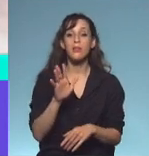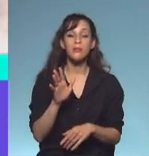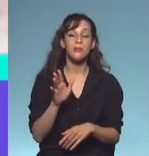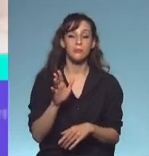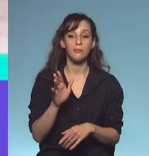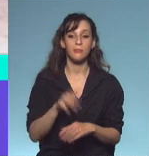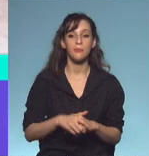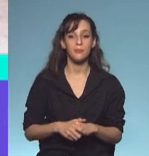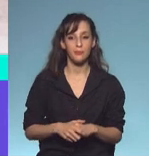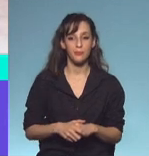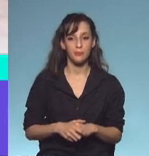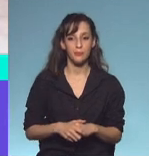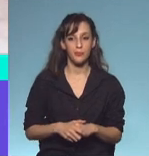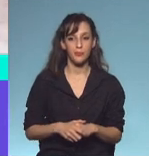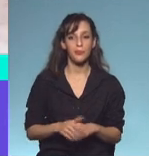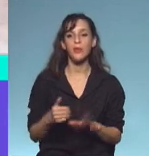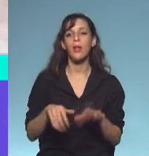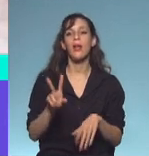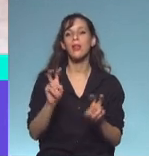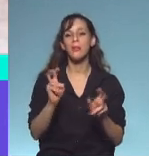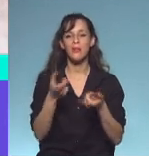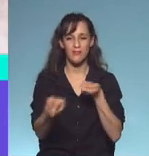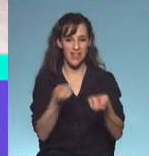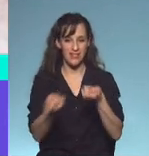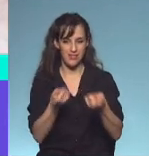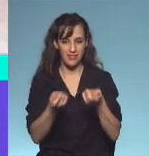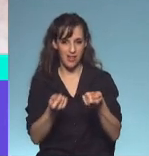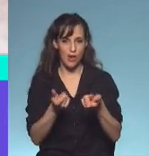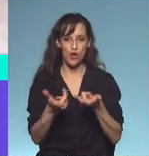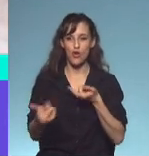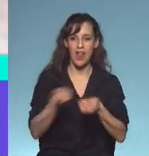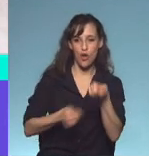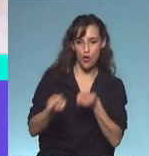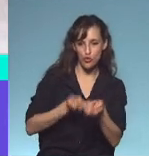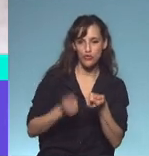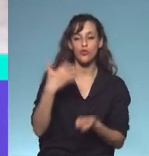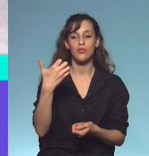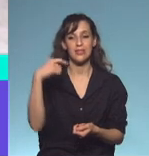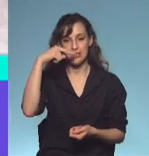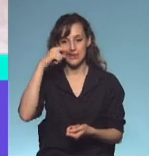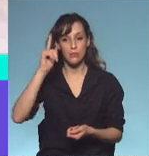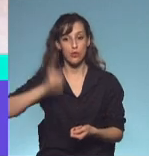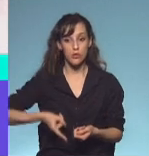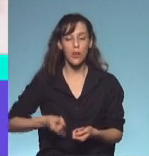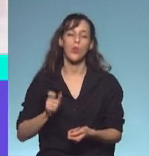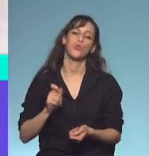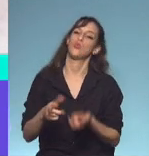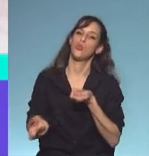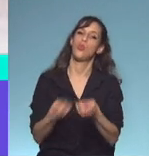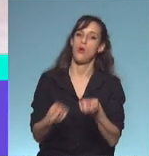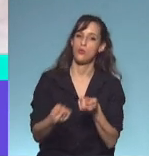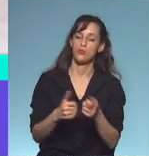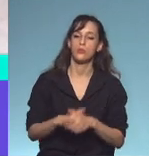valorizan más en la esfera financiera, en los negocios financieros, y de hecho el 67% son activos financieros. Y una